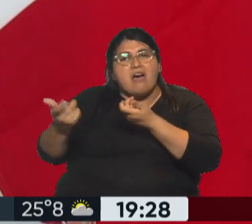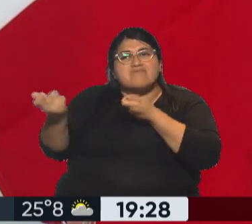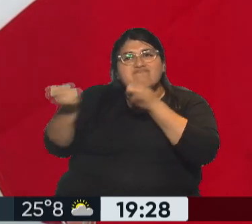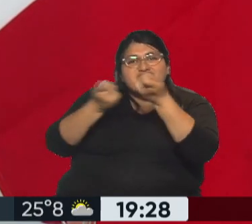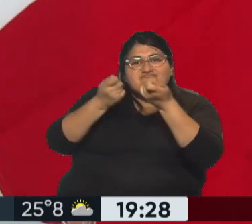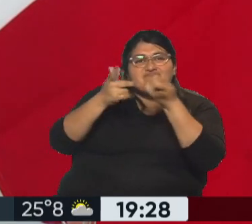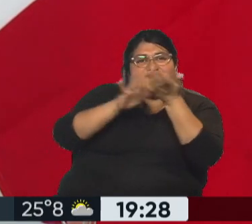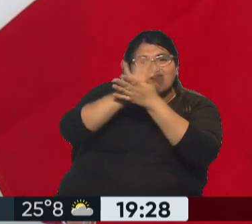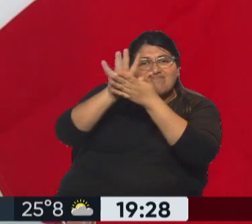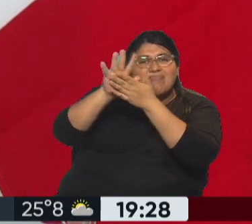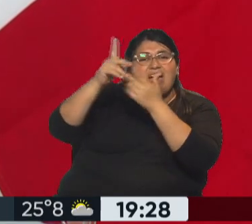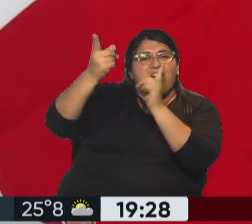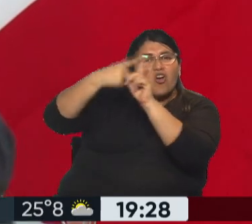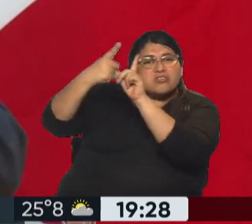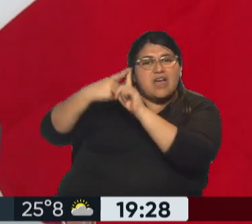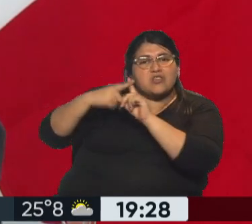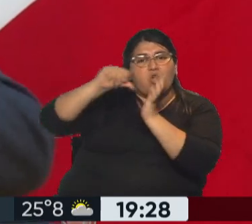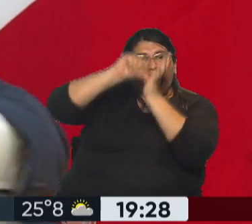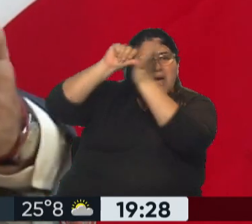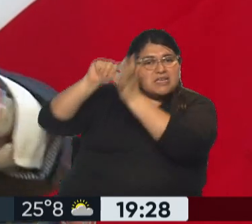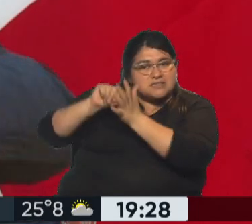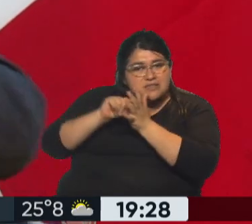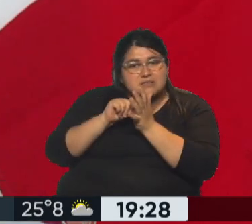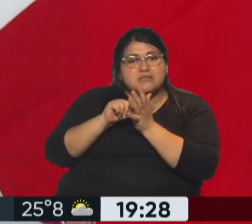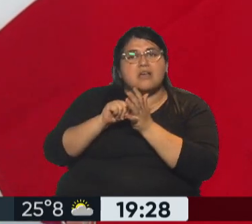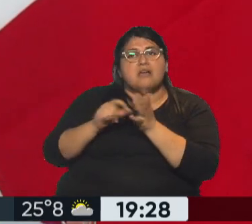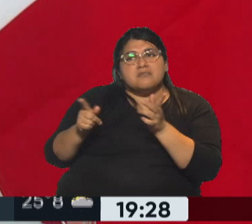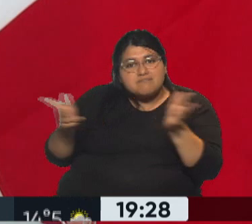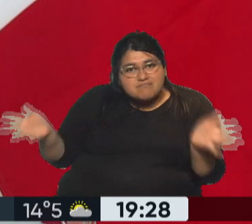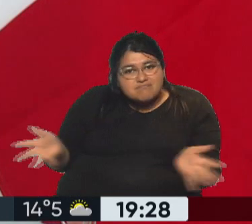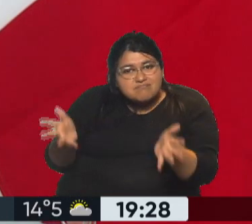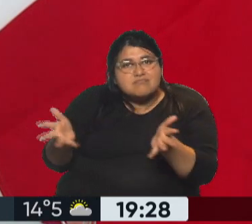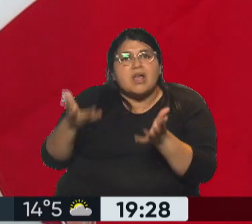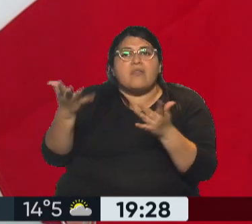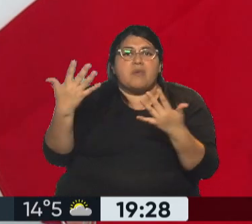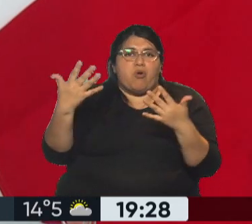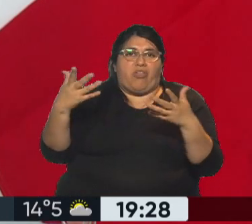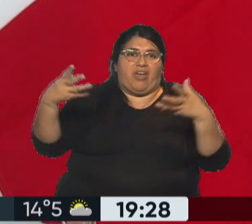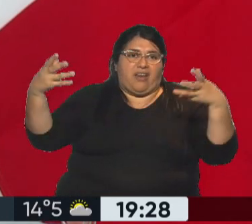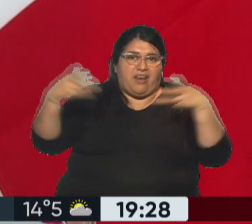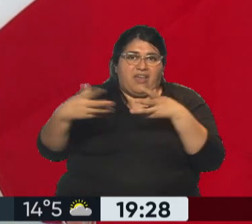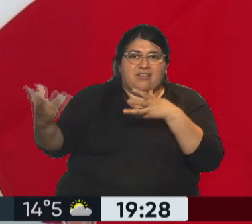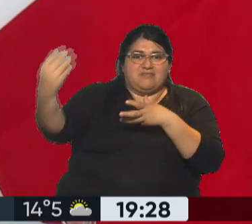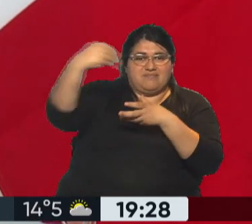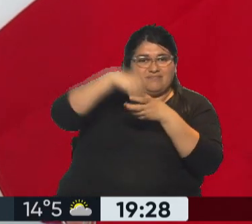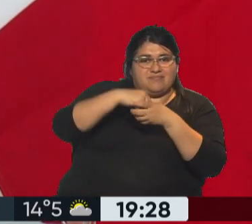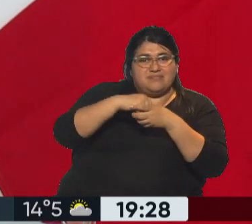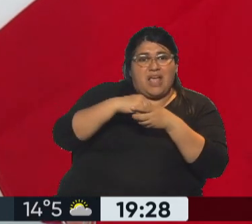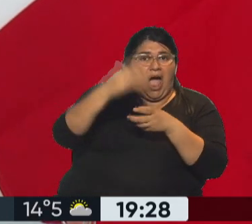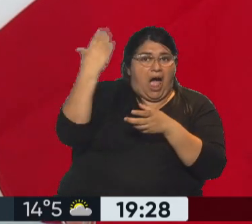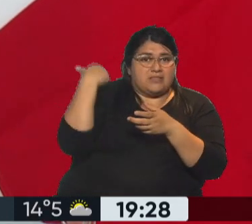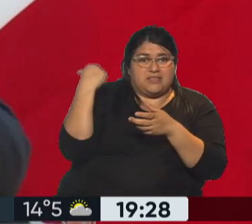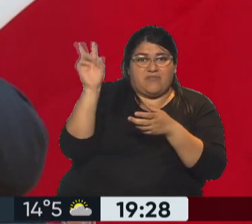mundo, devuélvanle la posibilidad de volver a integrarse como nunca debió haber